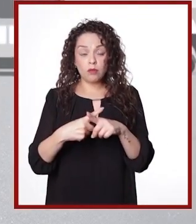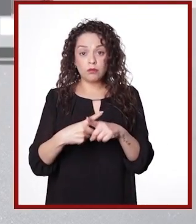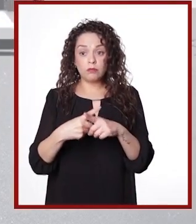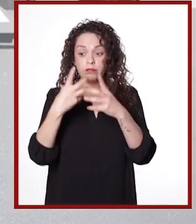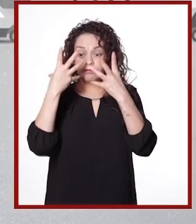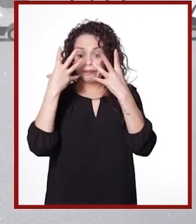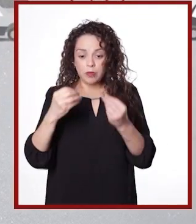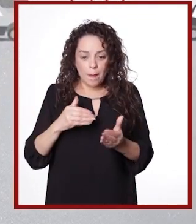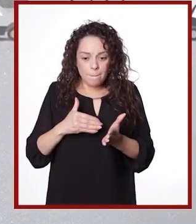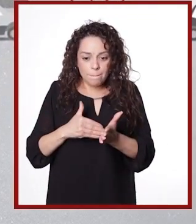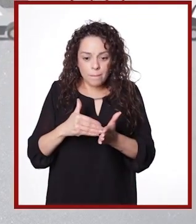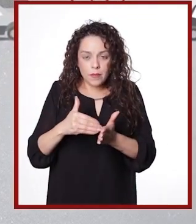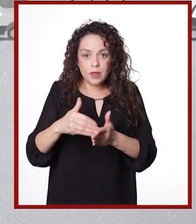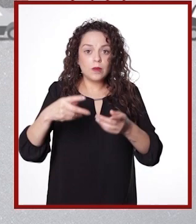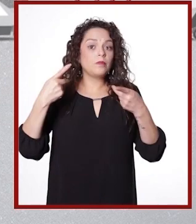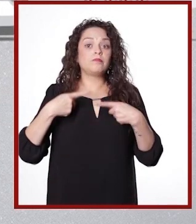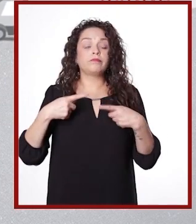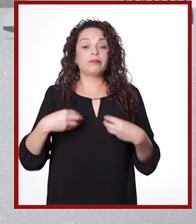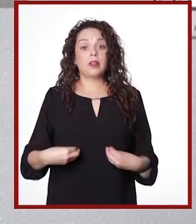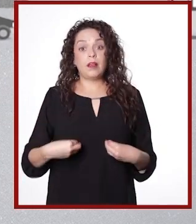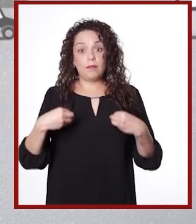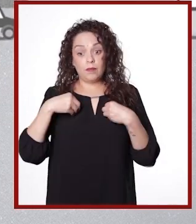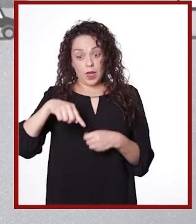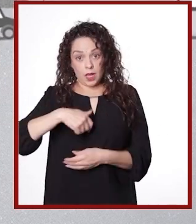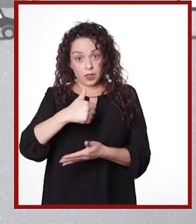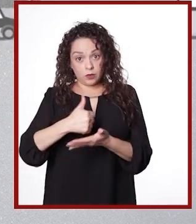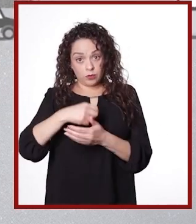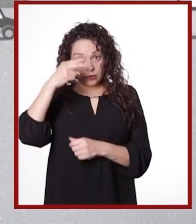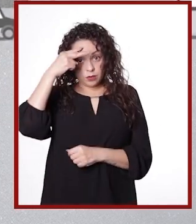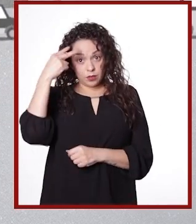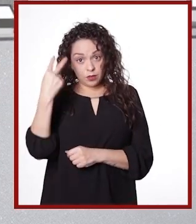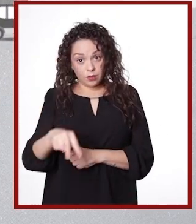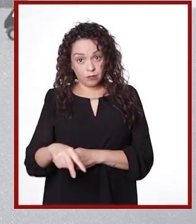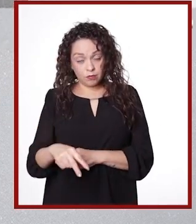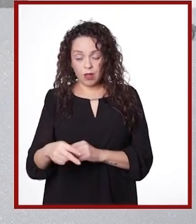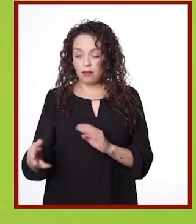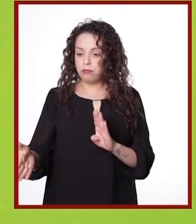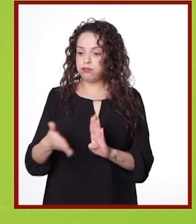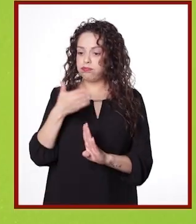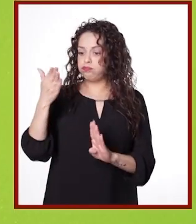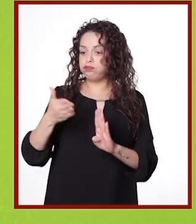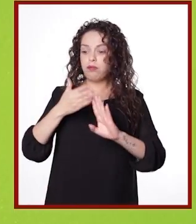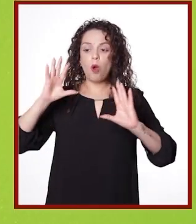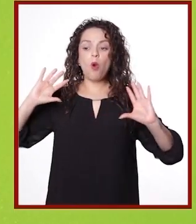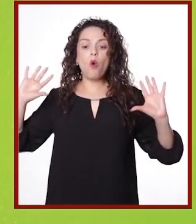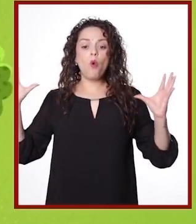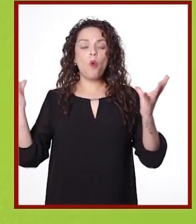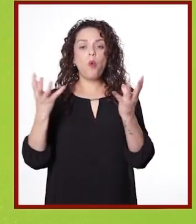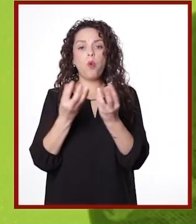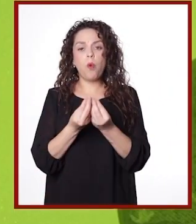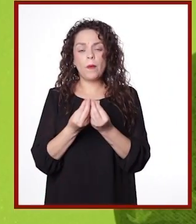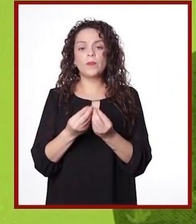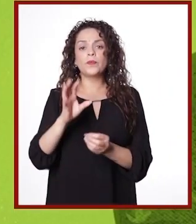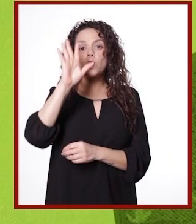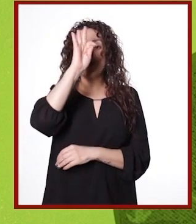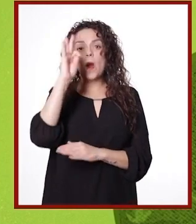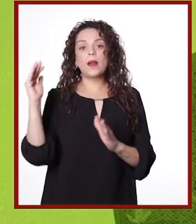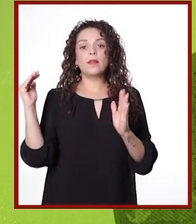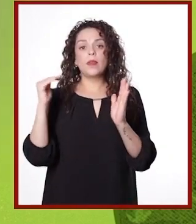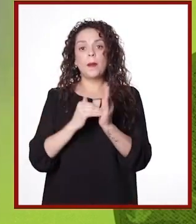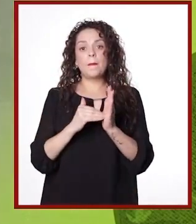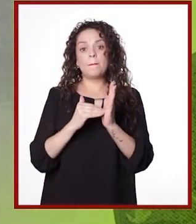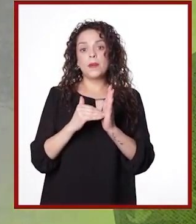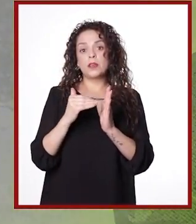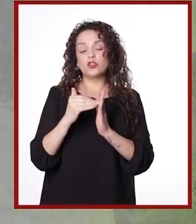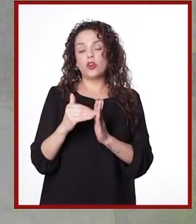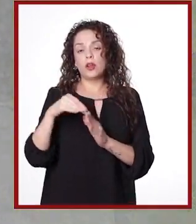número de millones de personas que viven en la Ciudad de México nos da un déficit global de cerca de 40 millones de